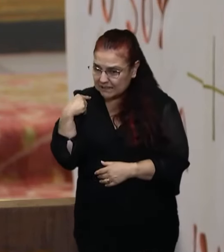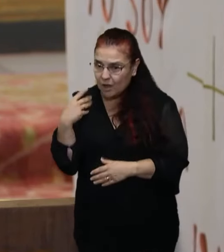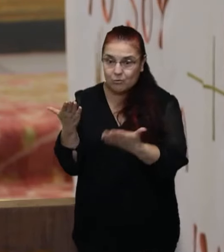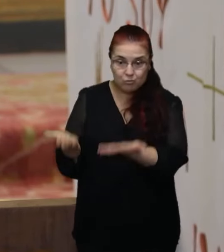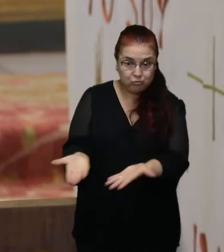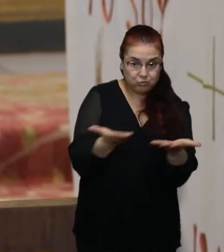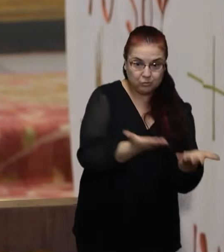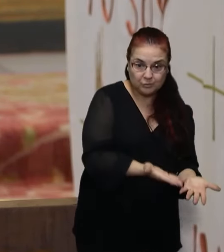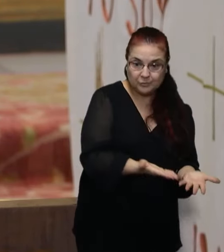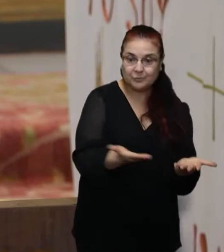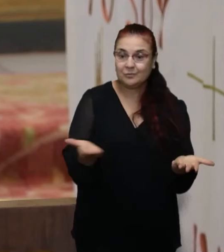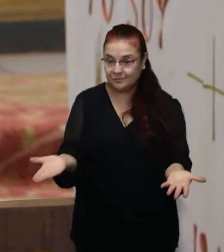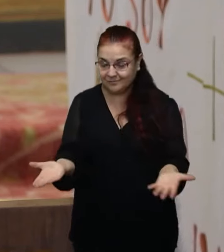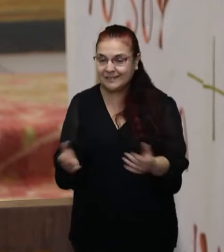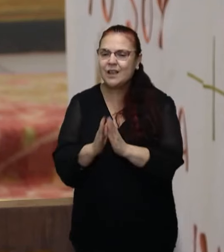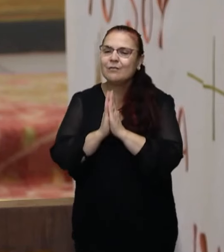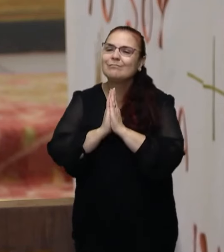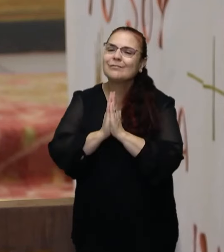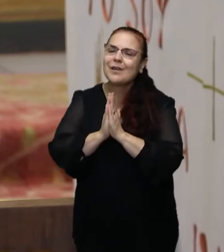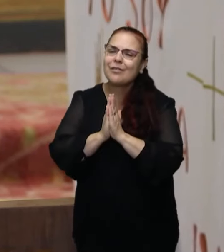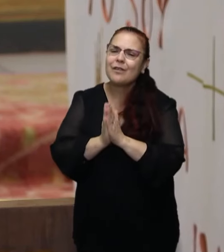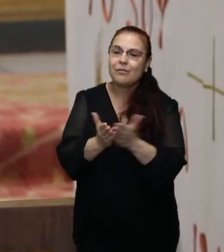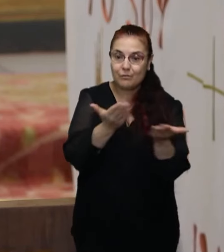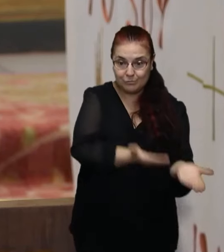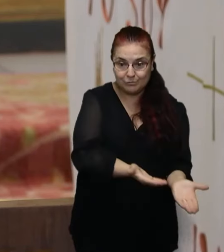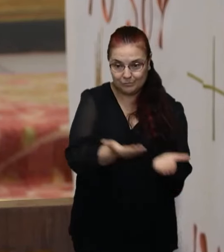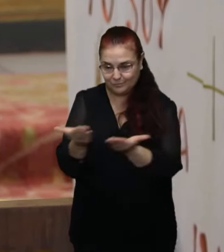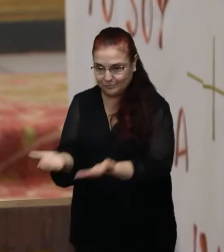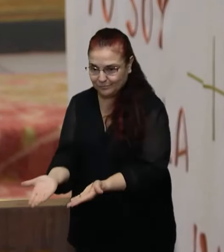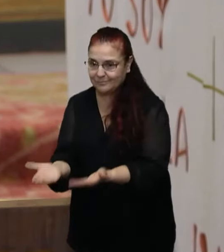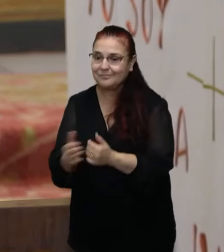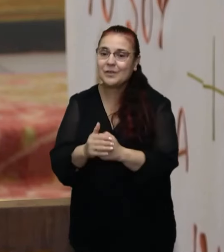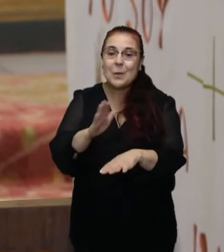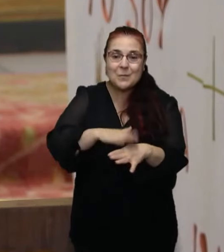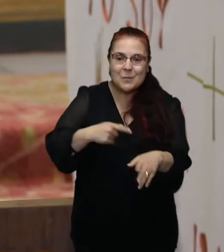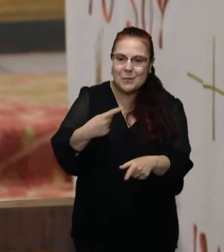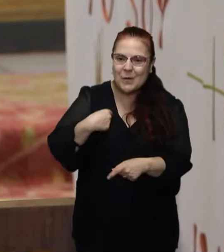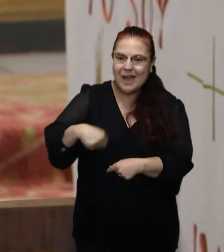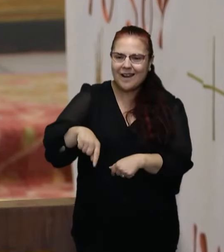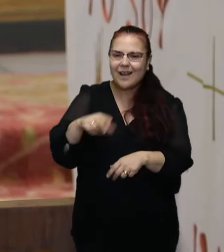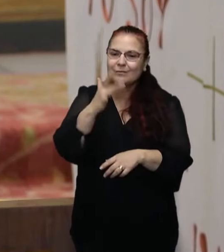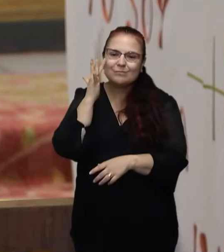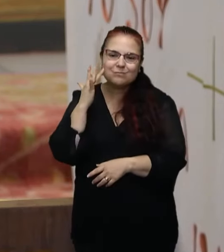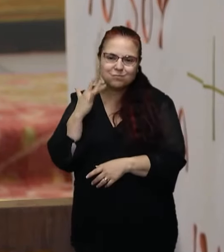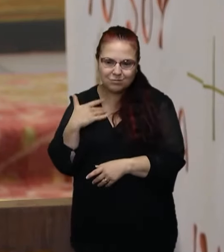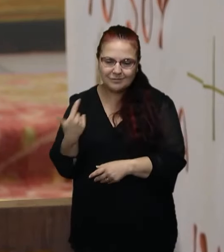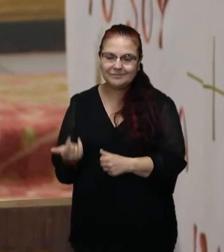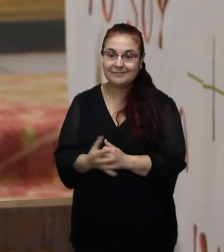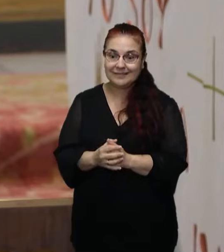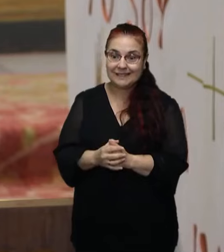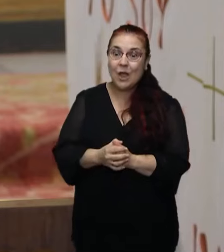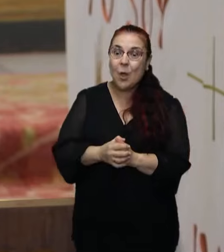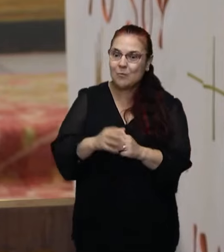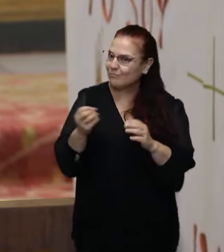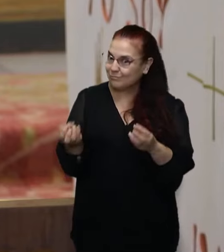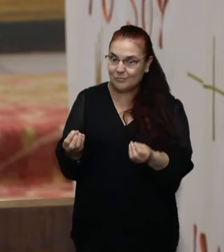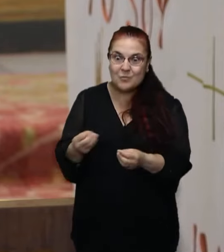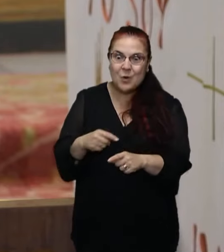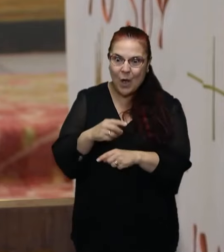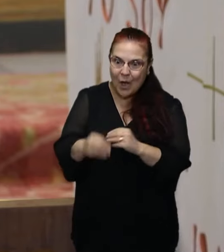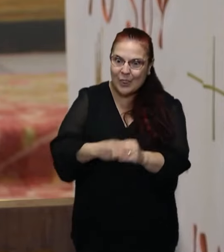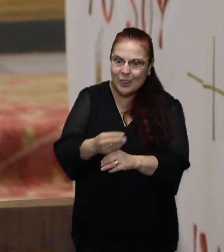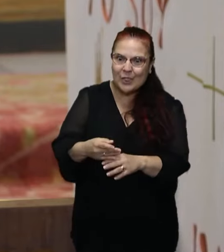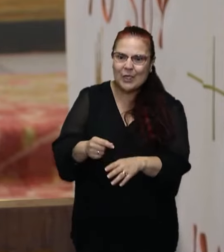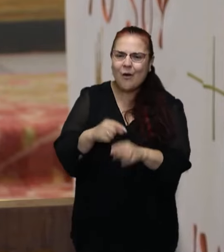a otros y rezad unos por otros para que os curéis. Mucho puede hacer la